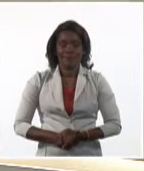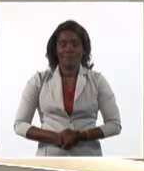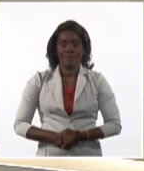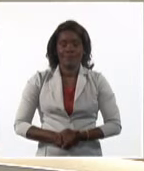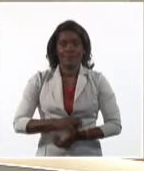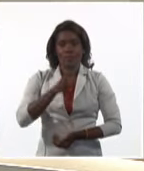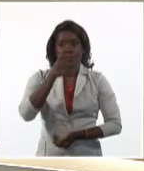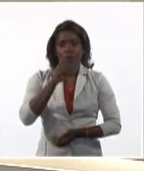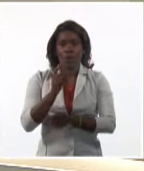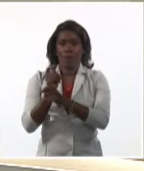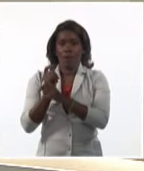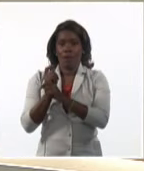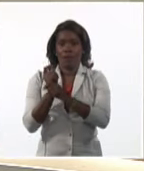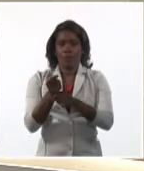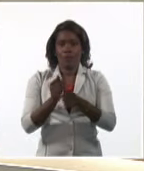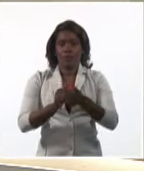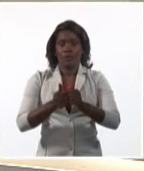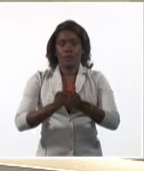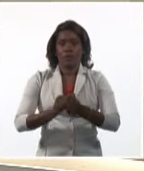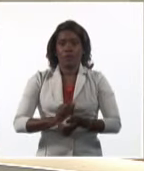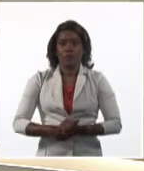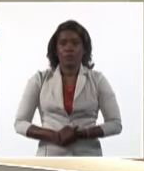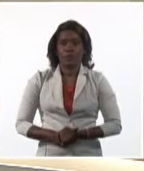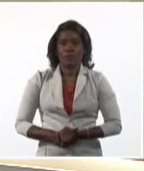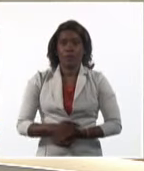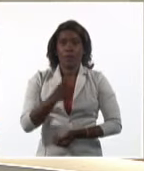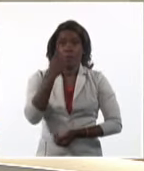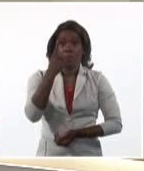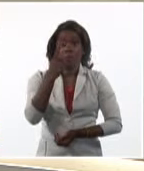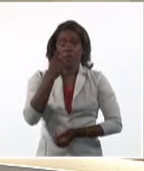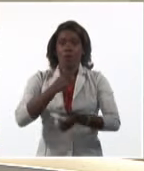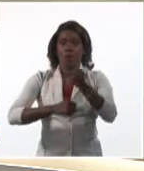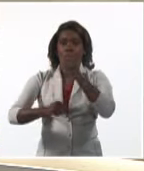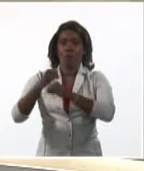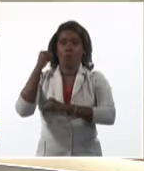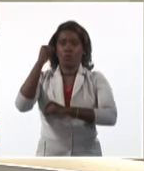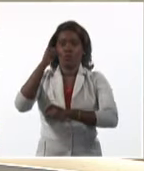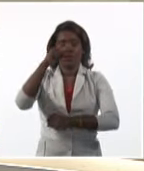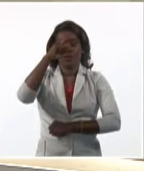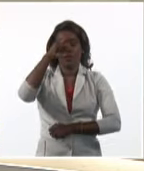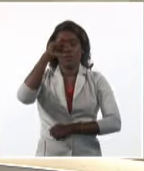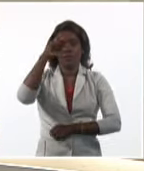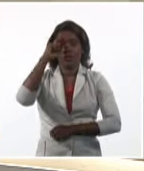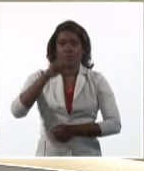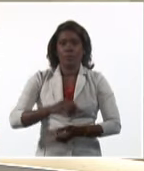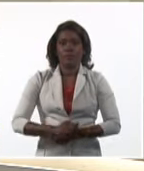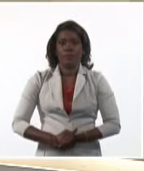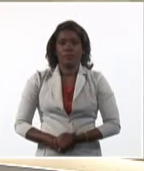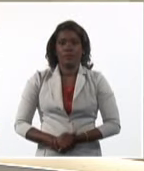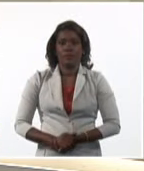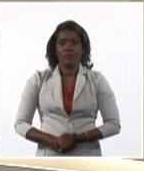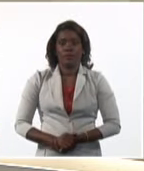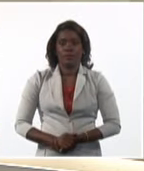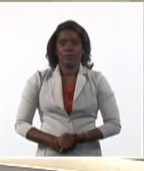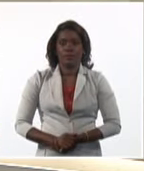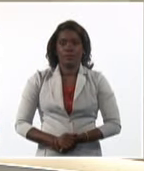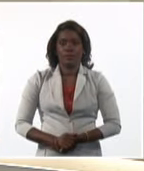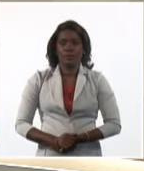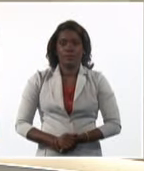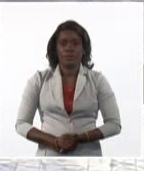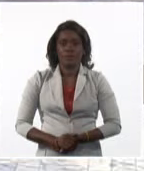Estamos con los deportes. A propósito del Playa Girón de boxeo desde Santi Espíritus, establecemos contacto con el colega Randy